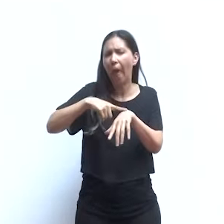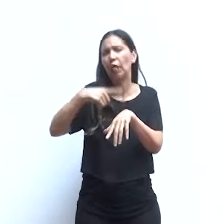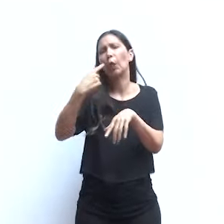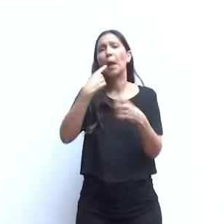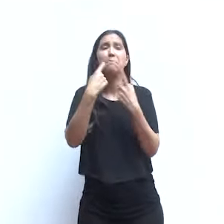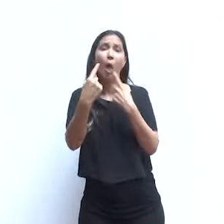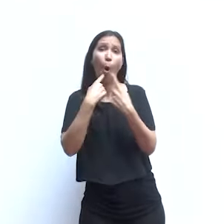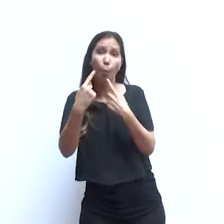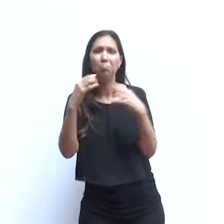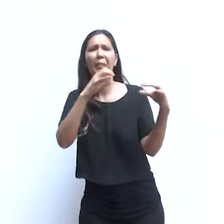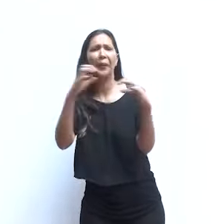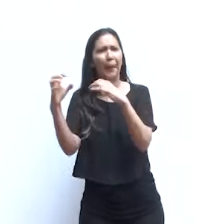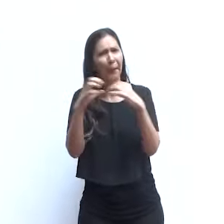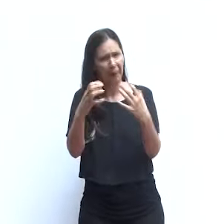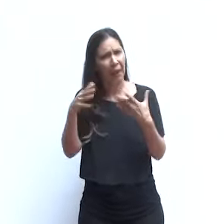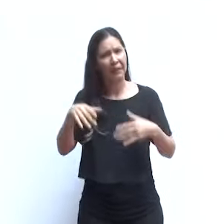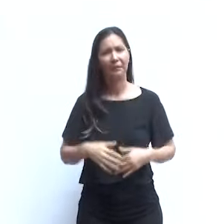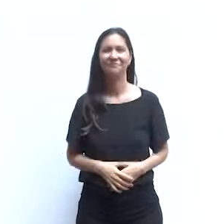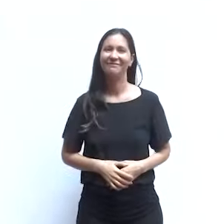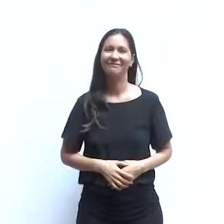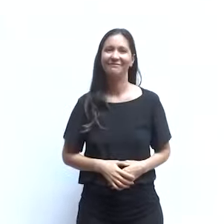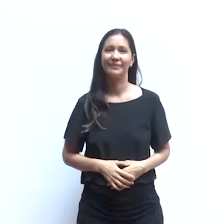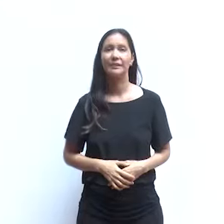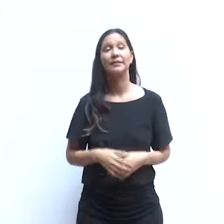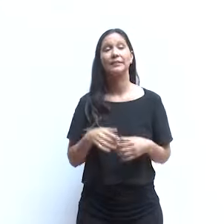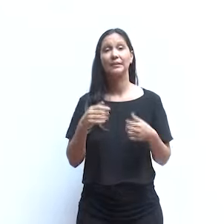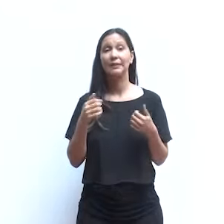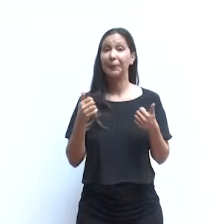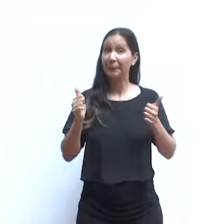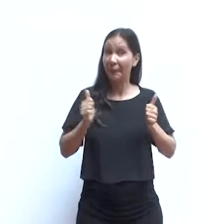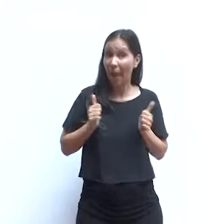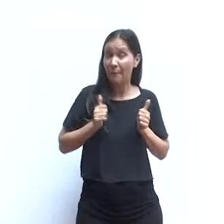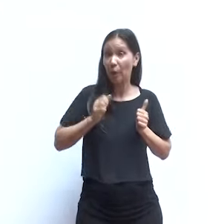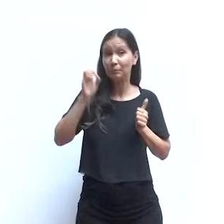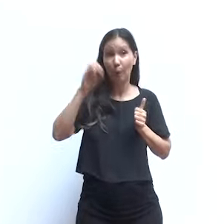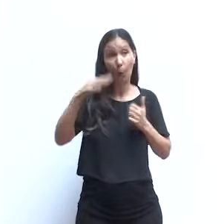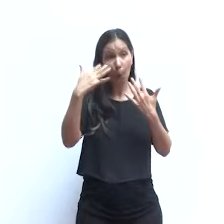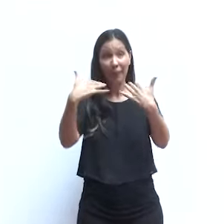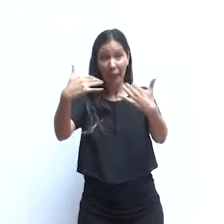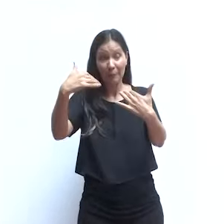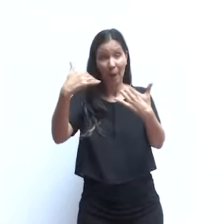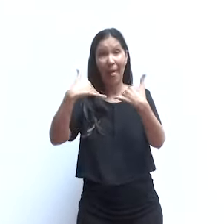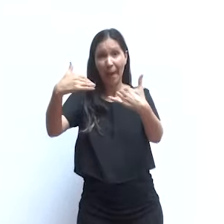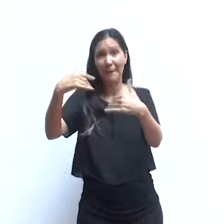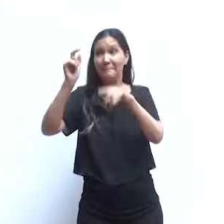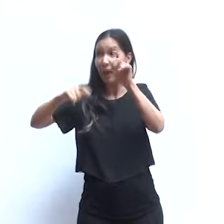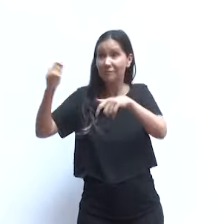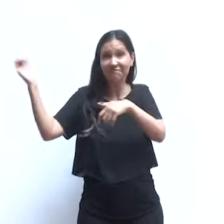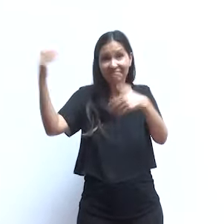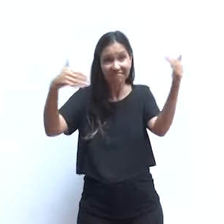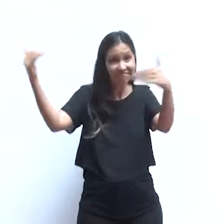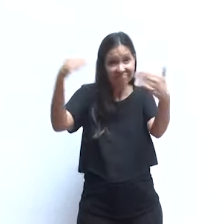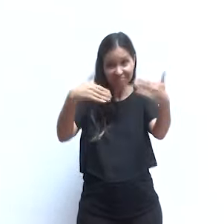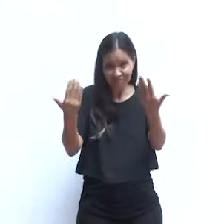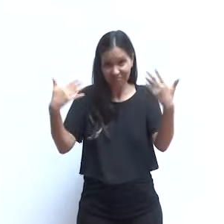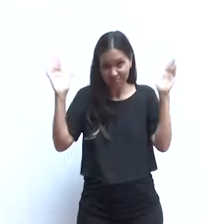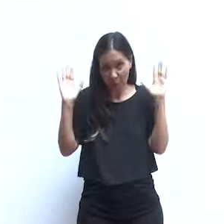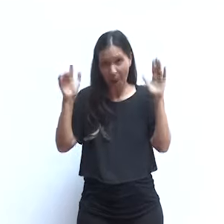debate así que bueno Esperamos contar con con la presencia de todos ustedes y de más gente también